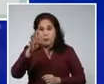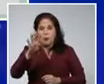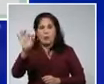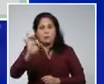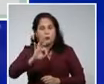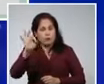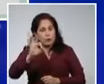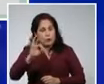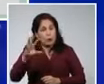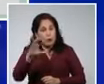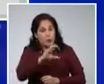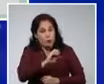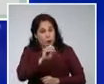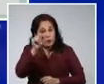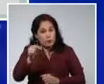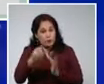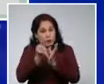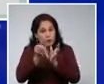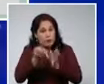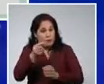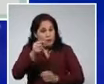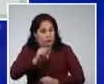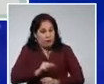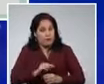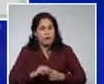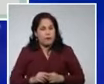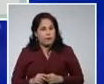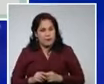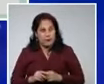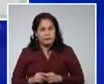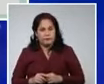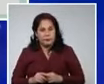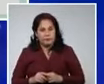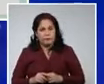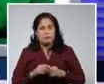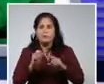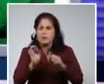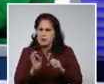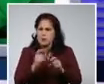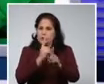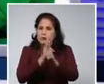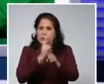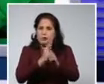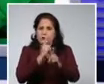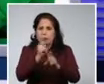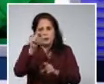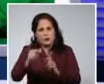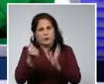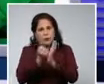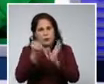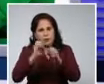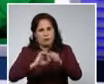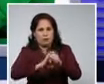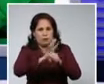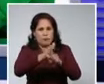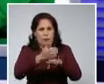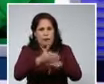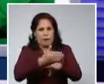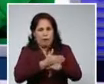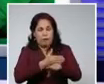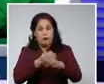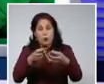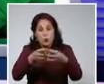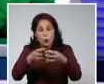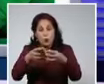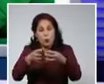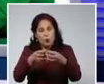94,4% de todos los diagnosticados ayer, pues contactos de casos confirmados previamente. Grupo de